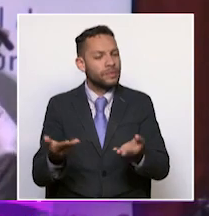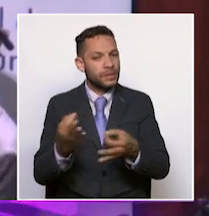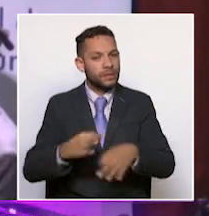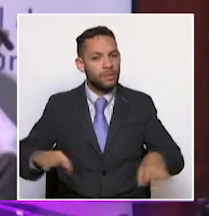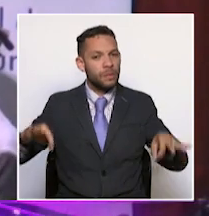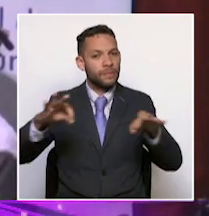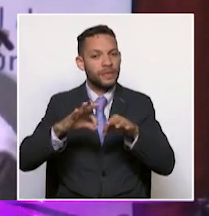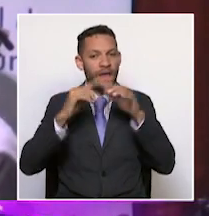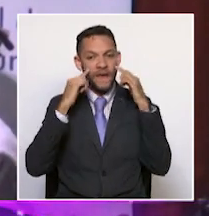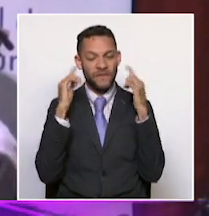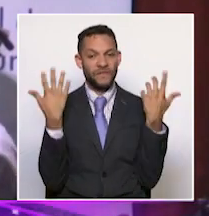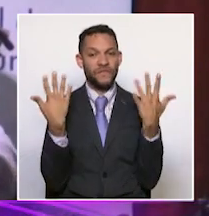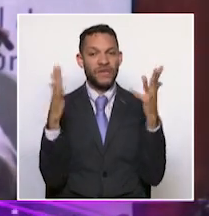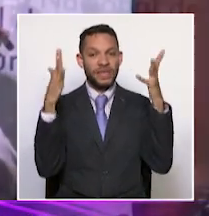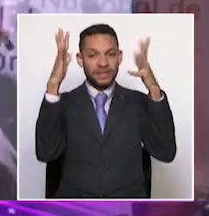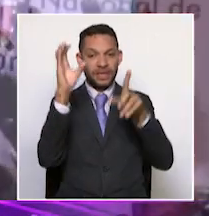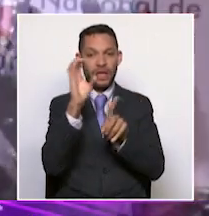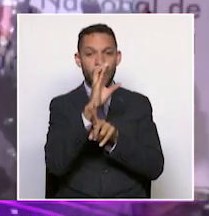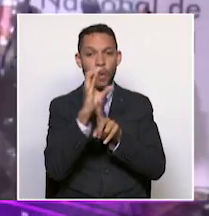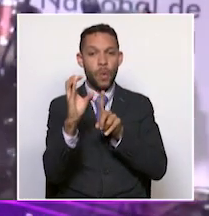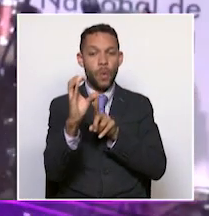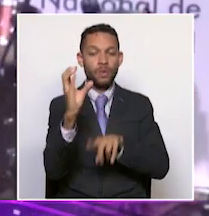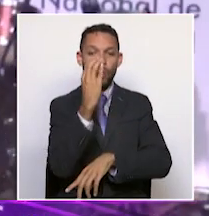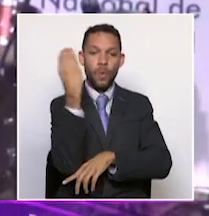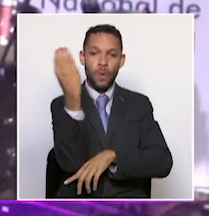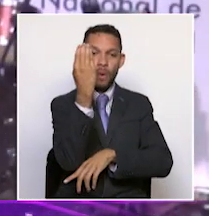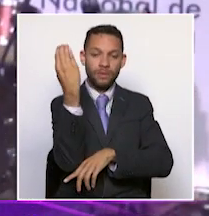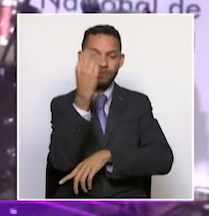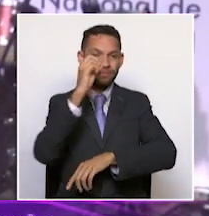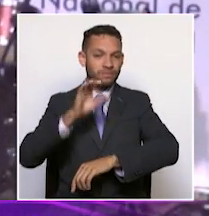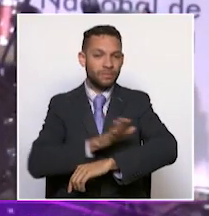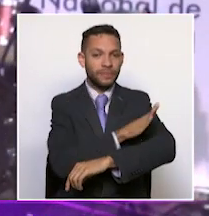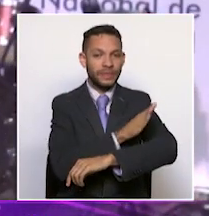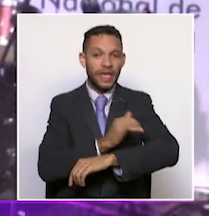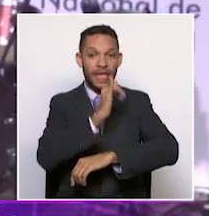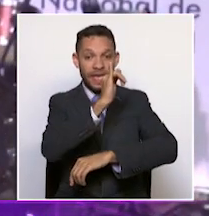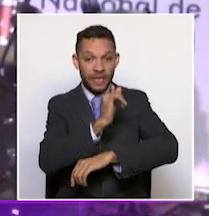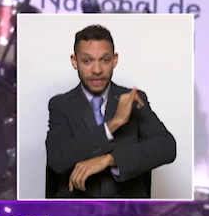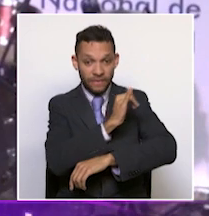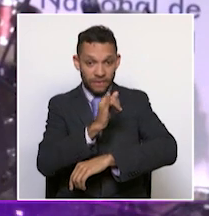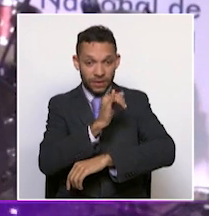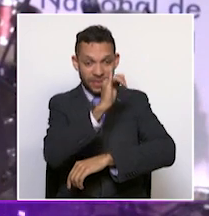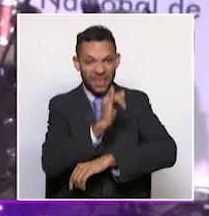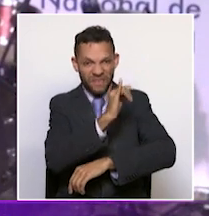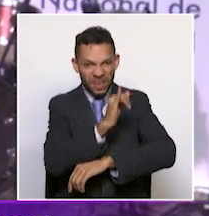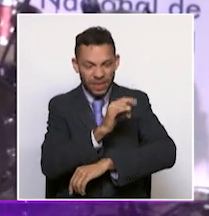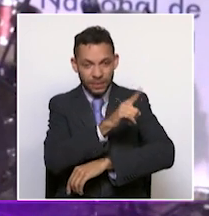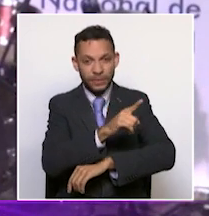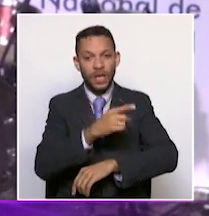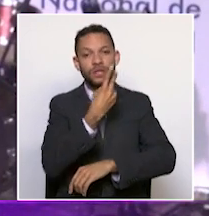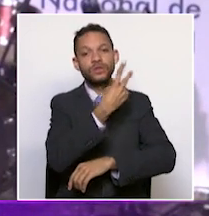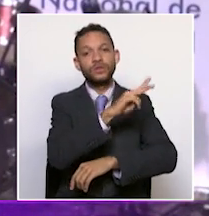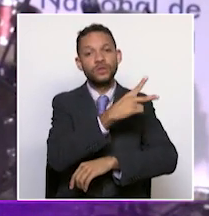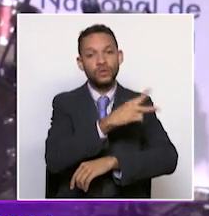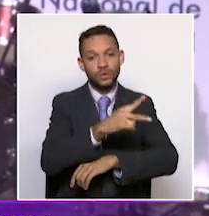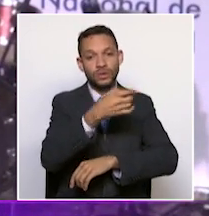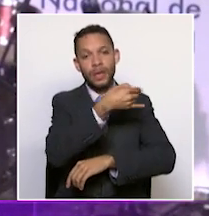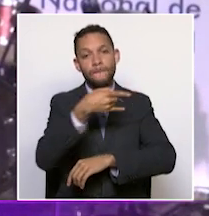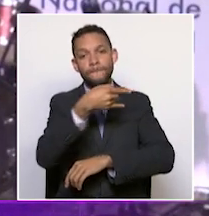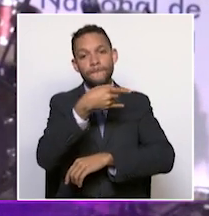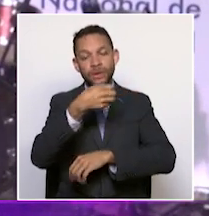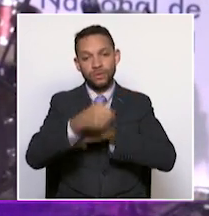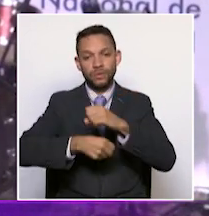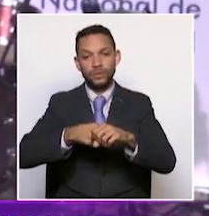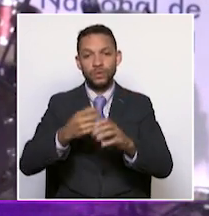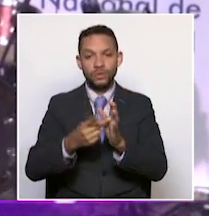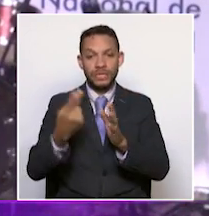Festival Nacional de la Música Colombiana, certamen programado en Ibagué del 12 al 19 de marzo de 2018. La